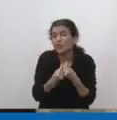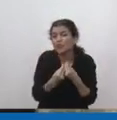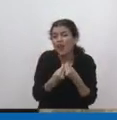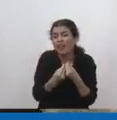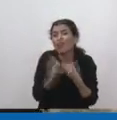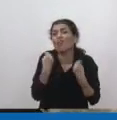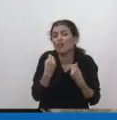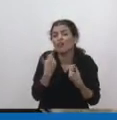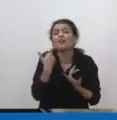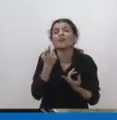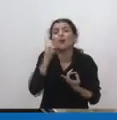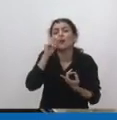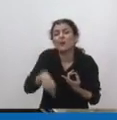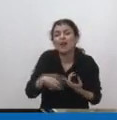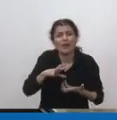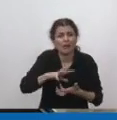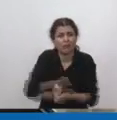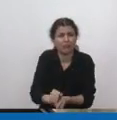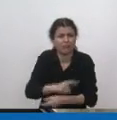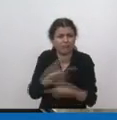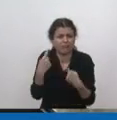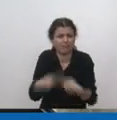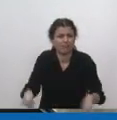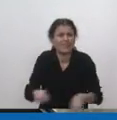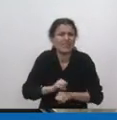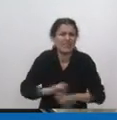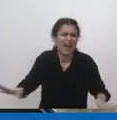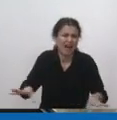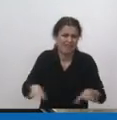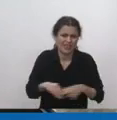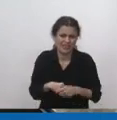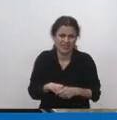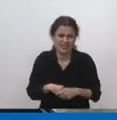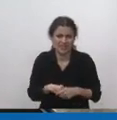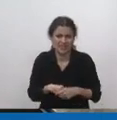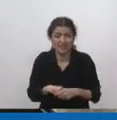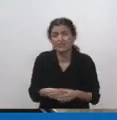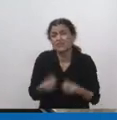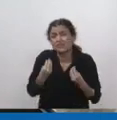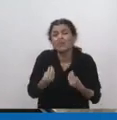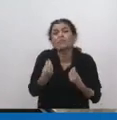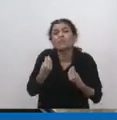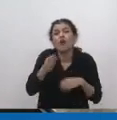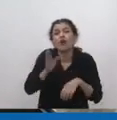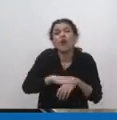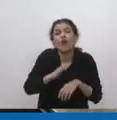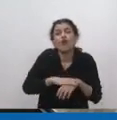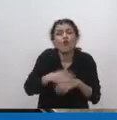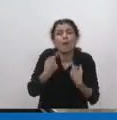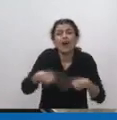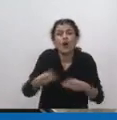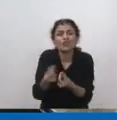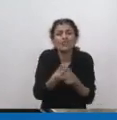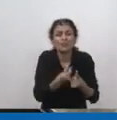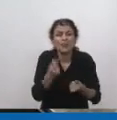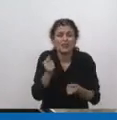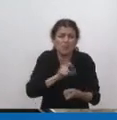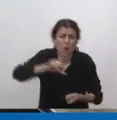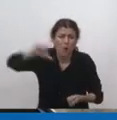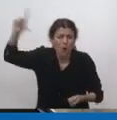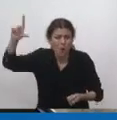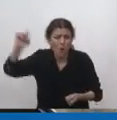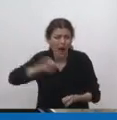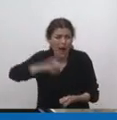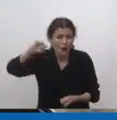tremendas consecuencias por los aumentos impresionantes en